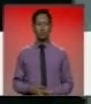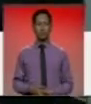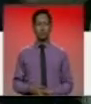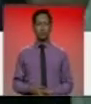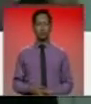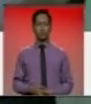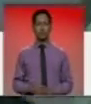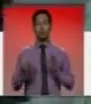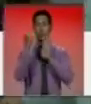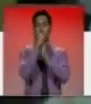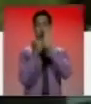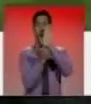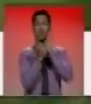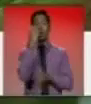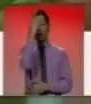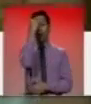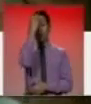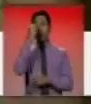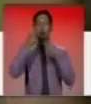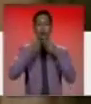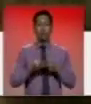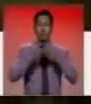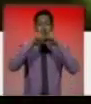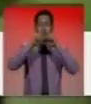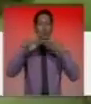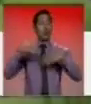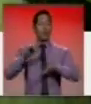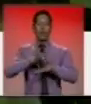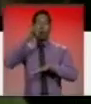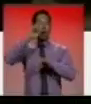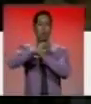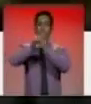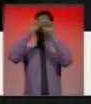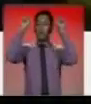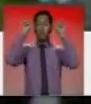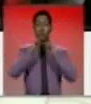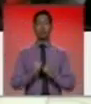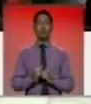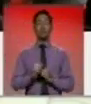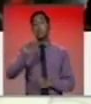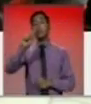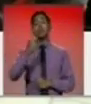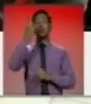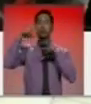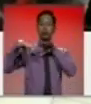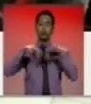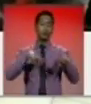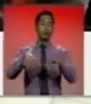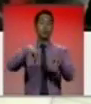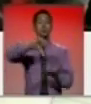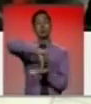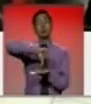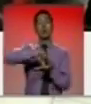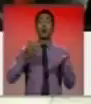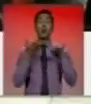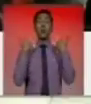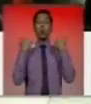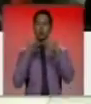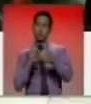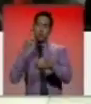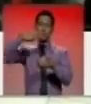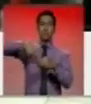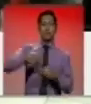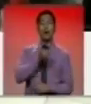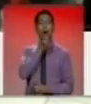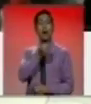La agenda de Jorge Glass empezó como de costumbre muy temprano. Y una de las primeras actividades en Guayaquil fue participar en una